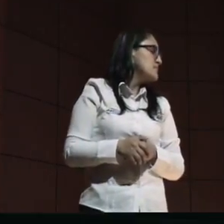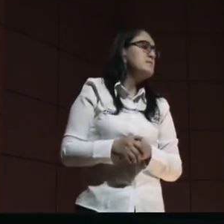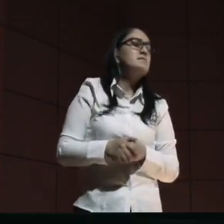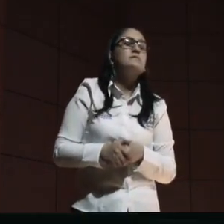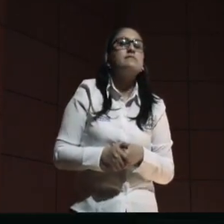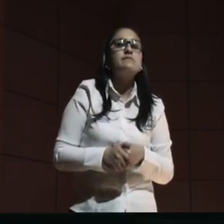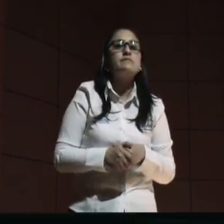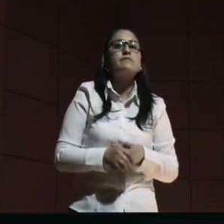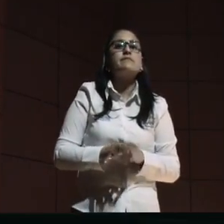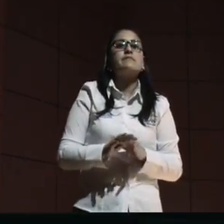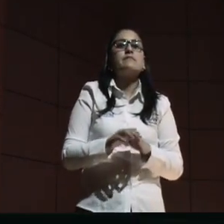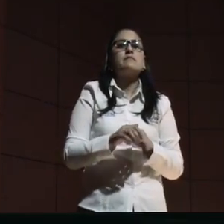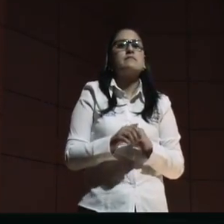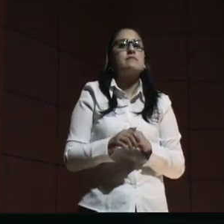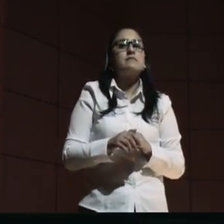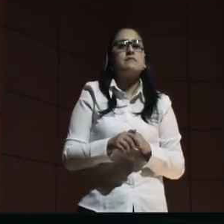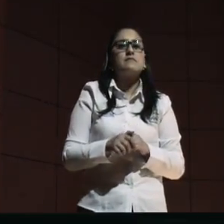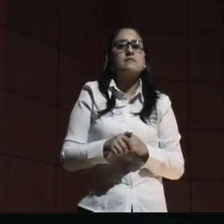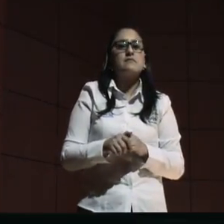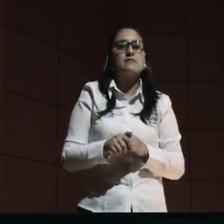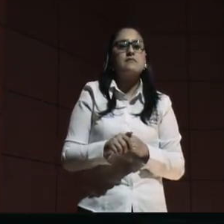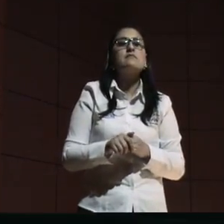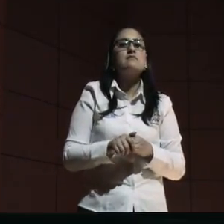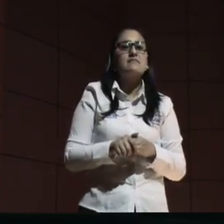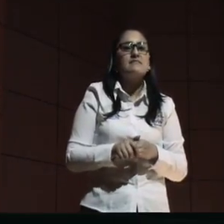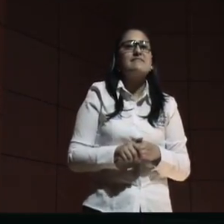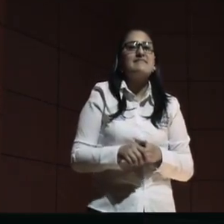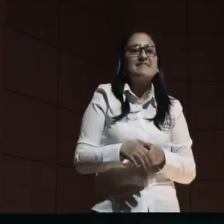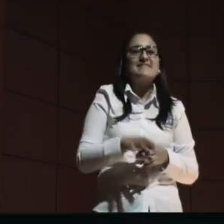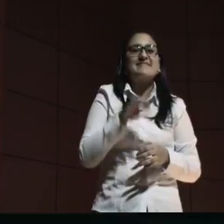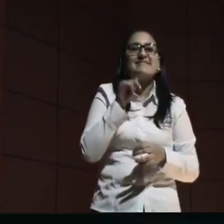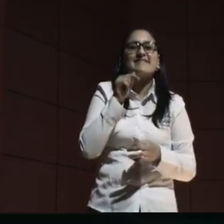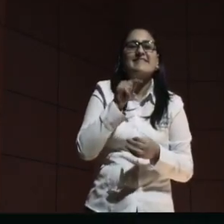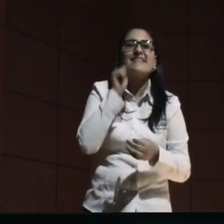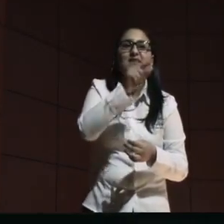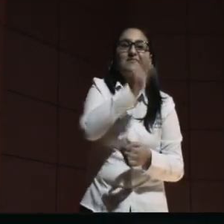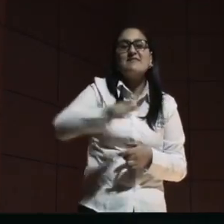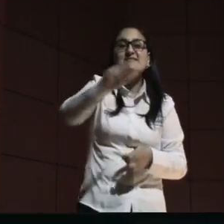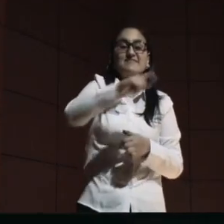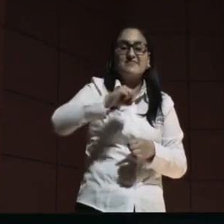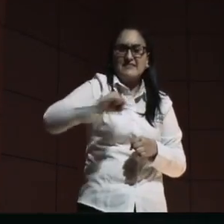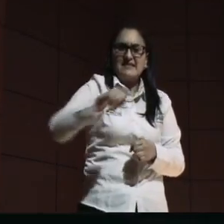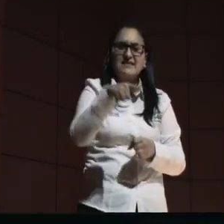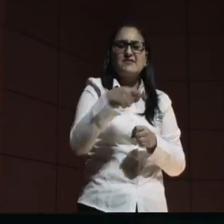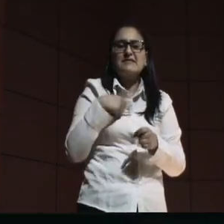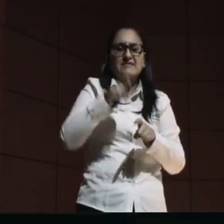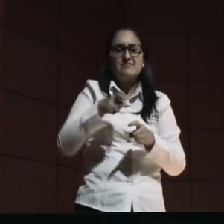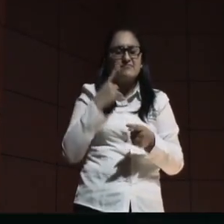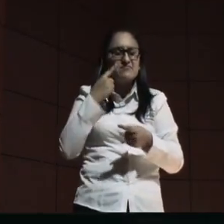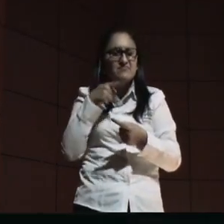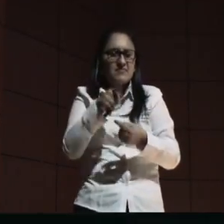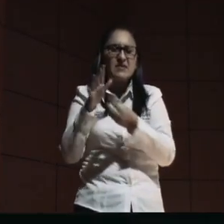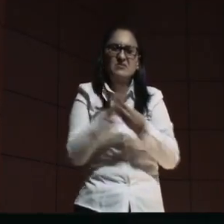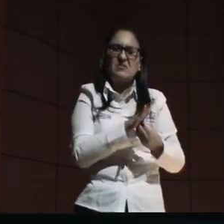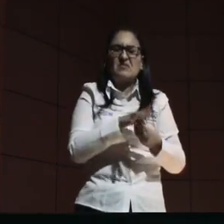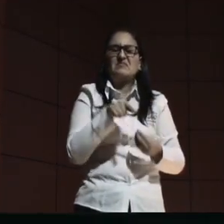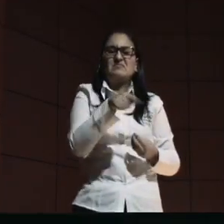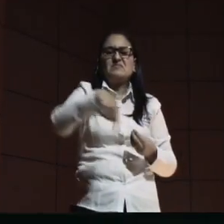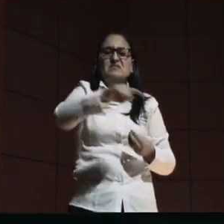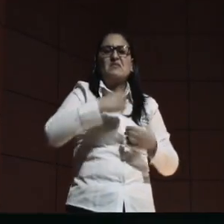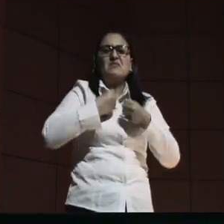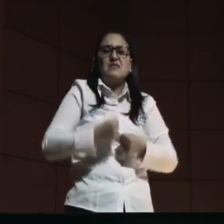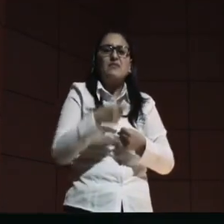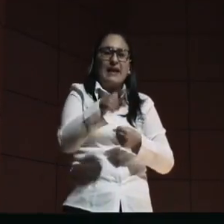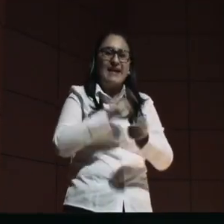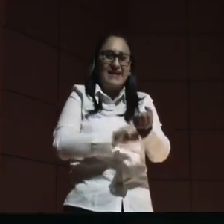A decir verdad, por un lado se tiene a unos miembros a los cuales se les han vulnerado sus derechos, que han sido estigmatizados y excluidos por ser dueños y